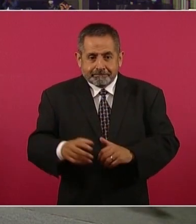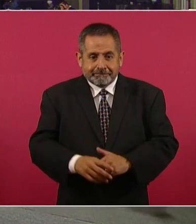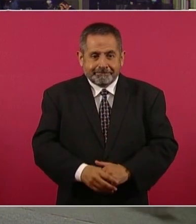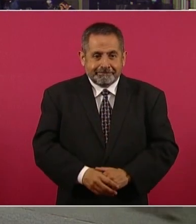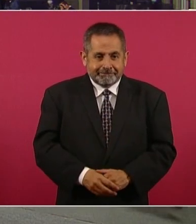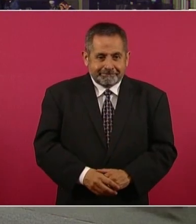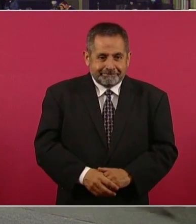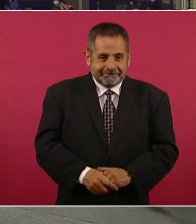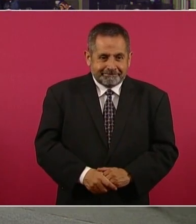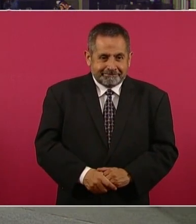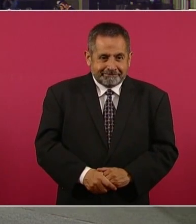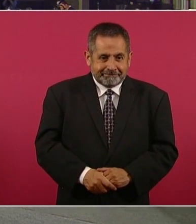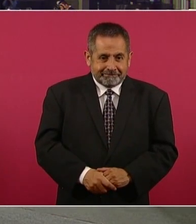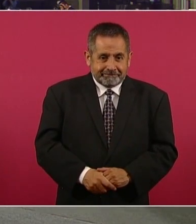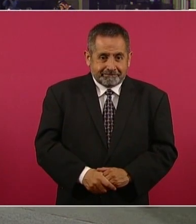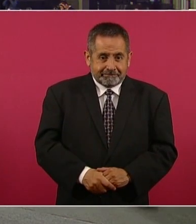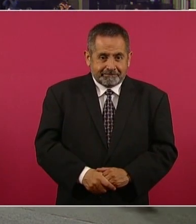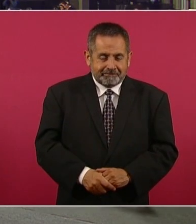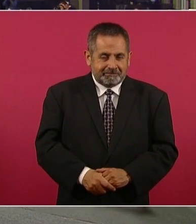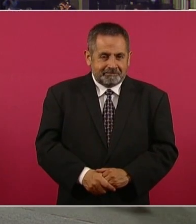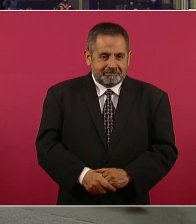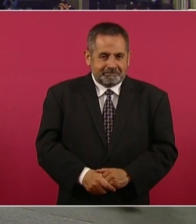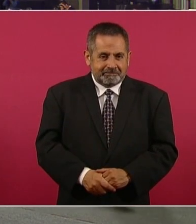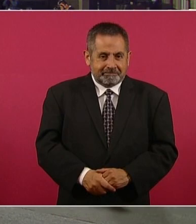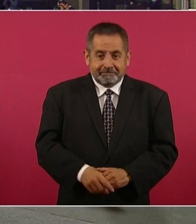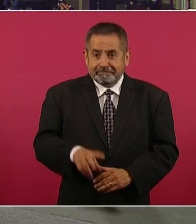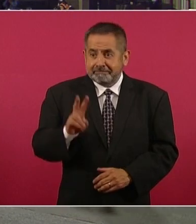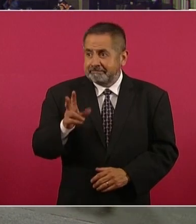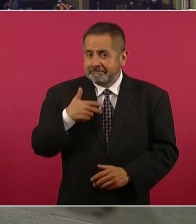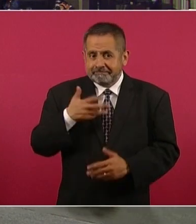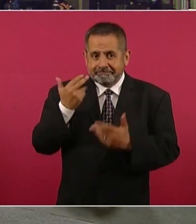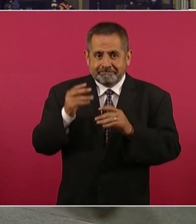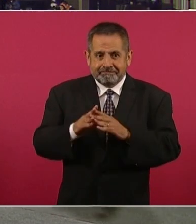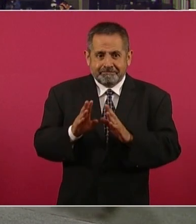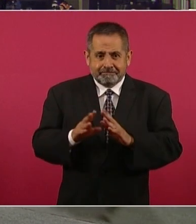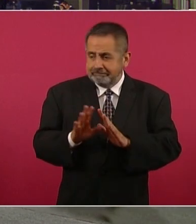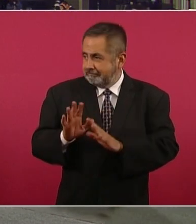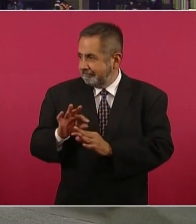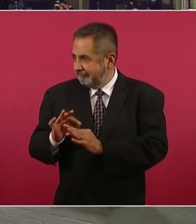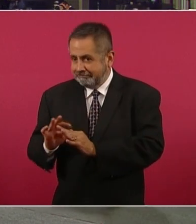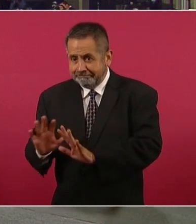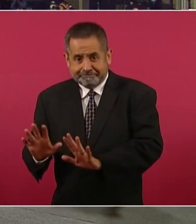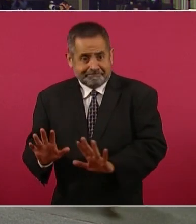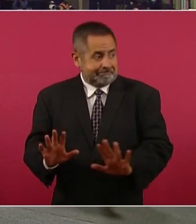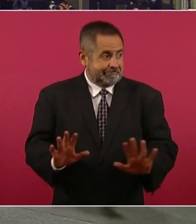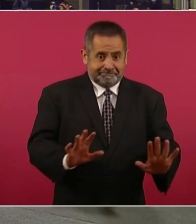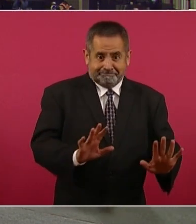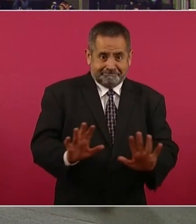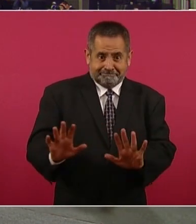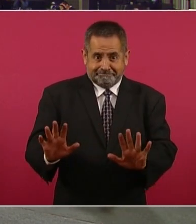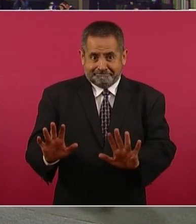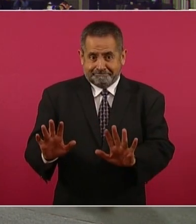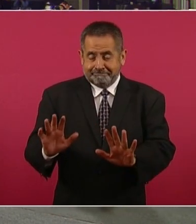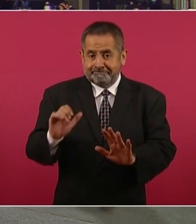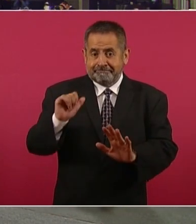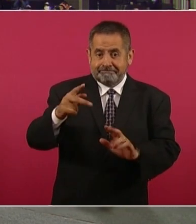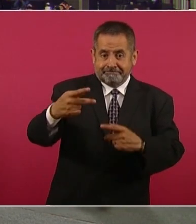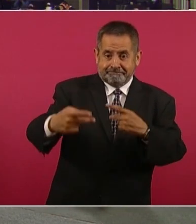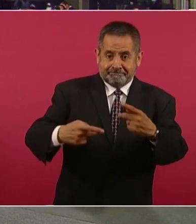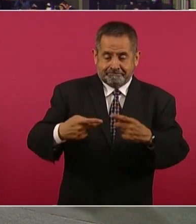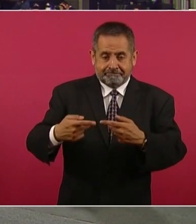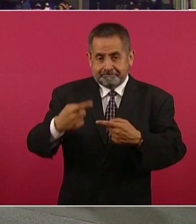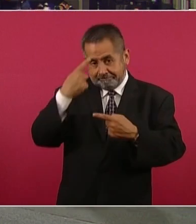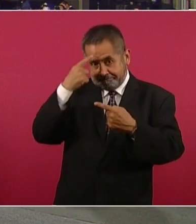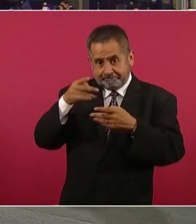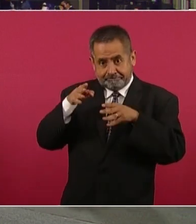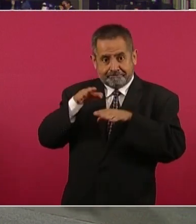Pero si tú quieres. Es que no sé. Yo creo que ya, ¿verdad? A ver, si hay preguntas para su